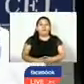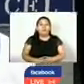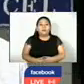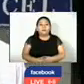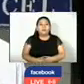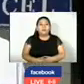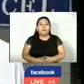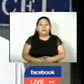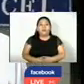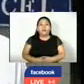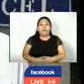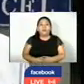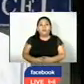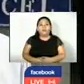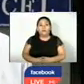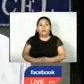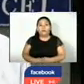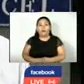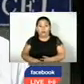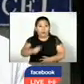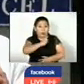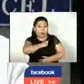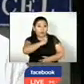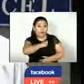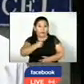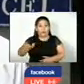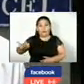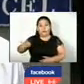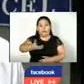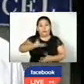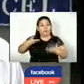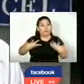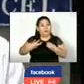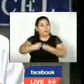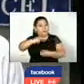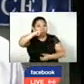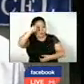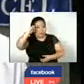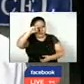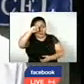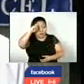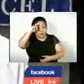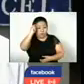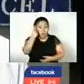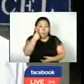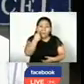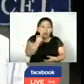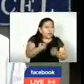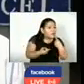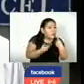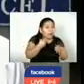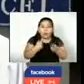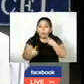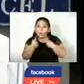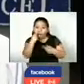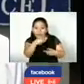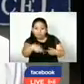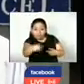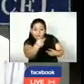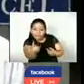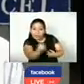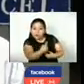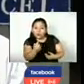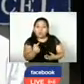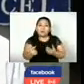Para trabajar con responsabilidad social necesitamos oír a las personas, trabajar con la